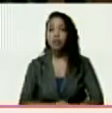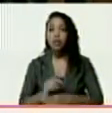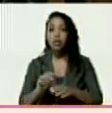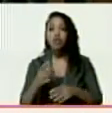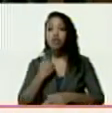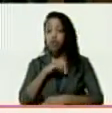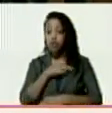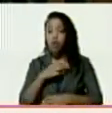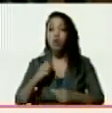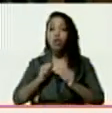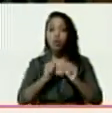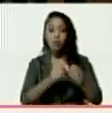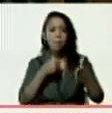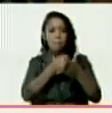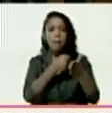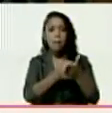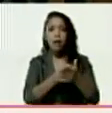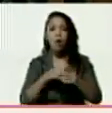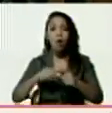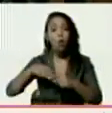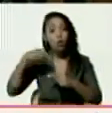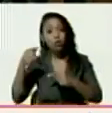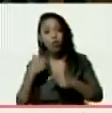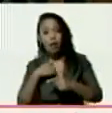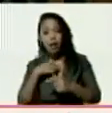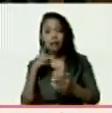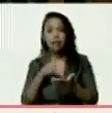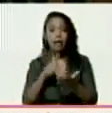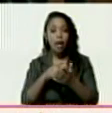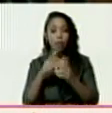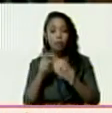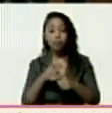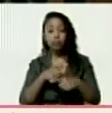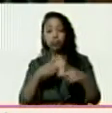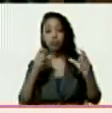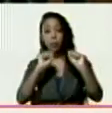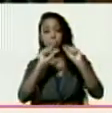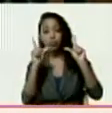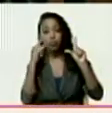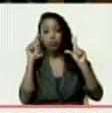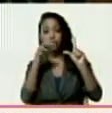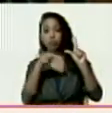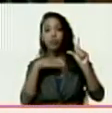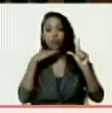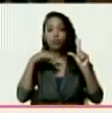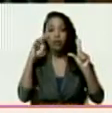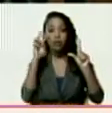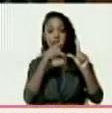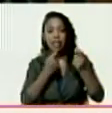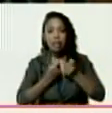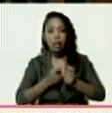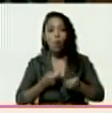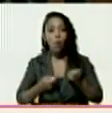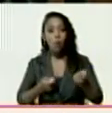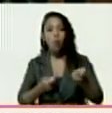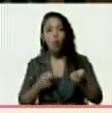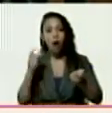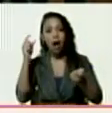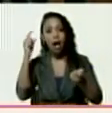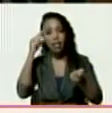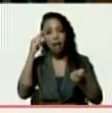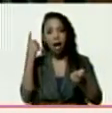seguir insistiendo. Y lo otro, fíjate hasta dónde ha llegado el extremo, hasta dónde ha llegado el extremo de tratar de manipular lo que ocurrió el día de